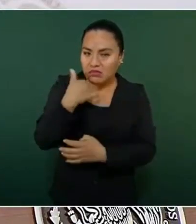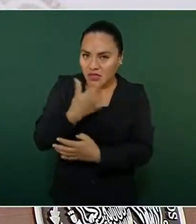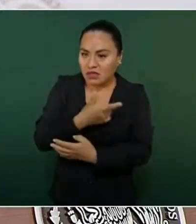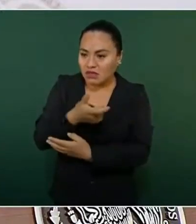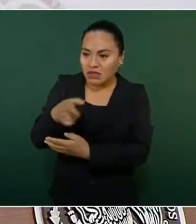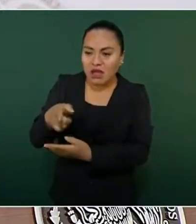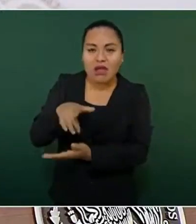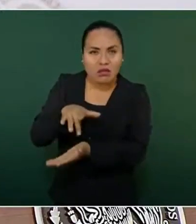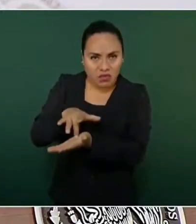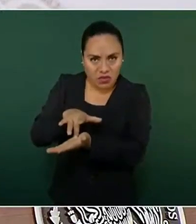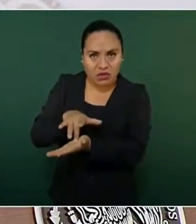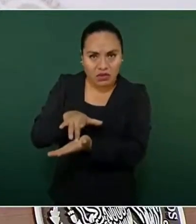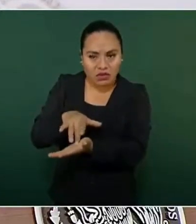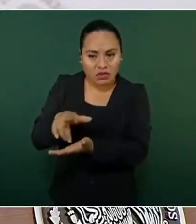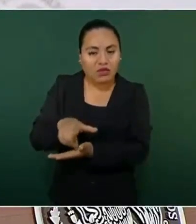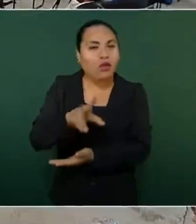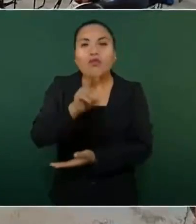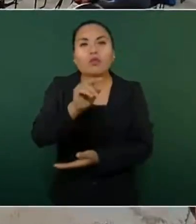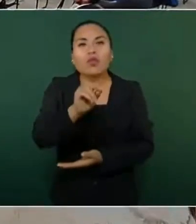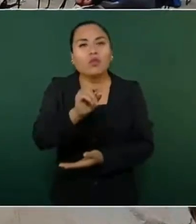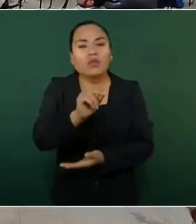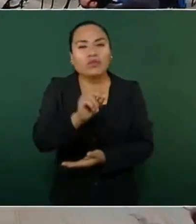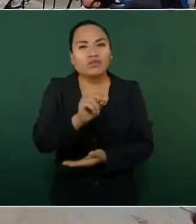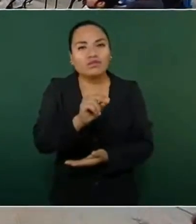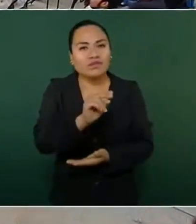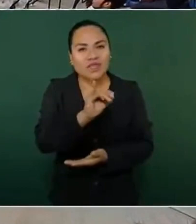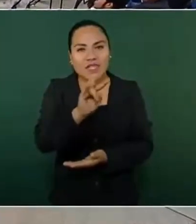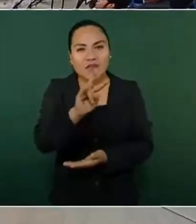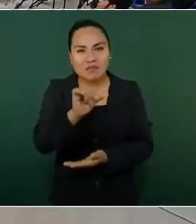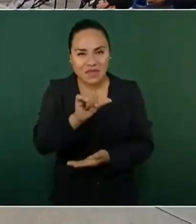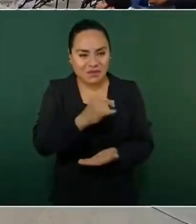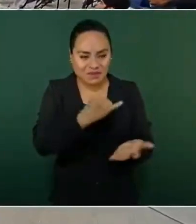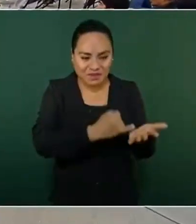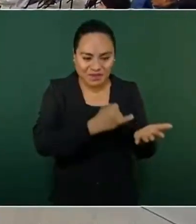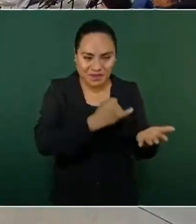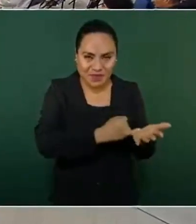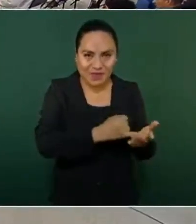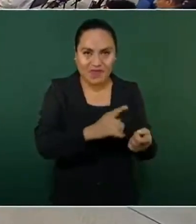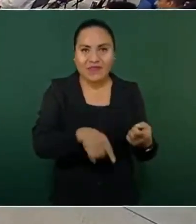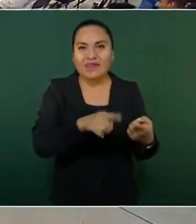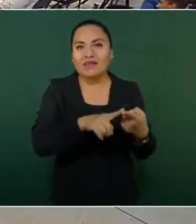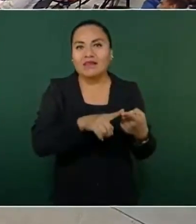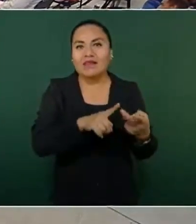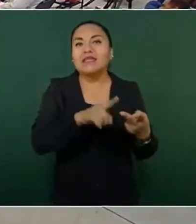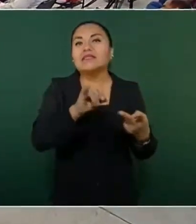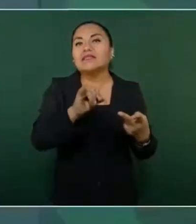al valor agregado, el IVA, ni el impuesto sobre la renta.